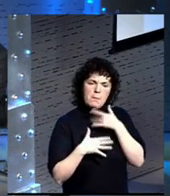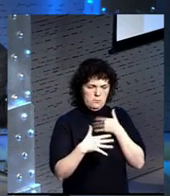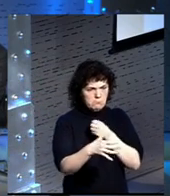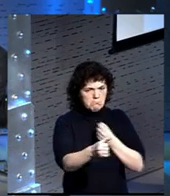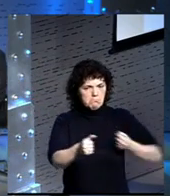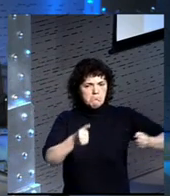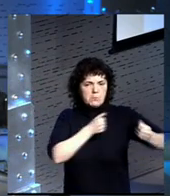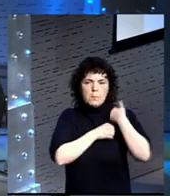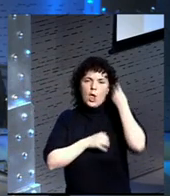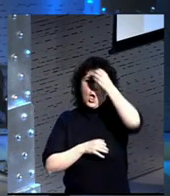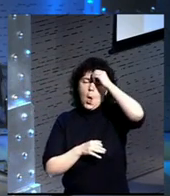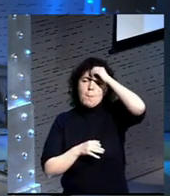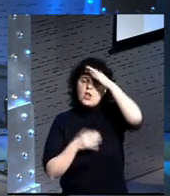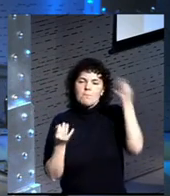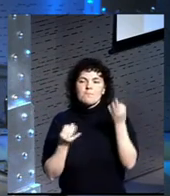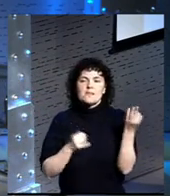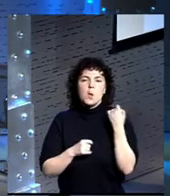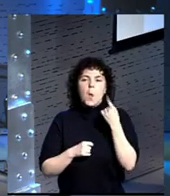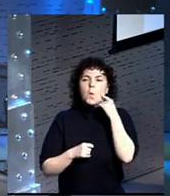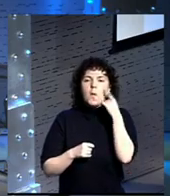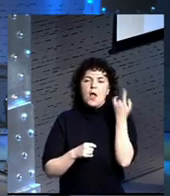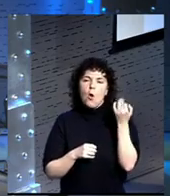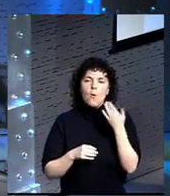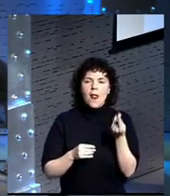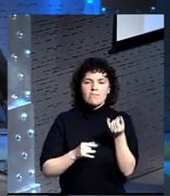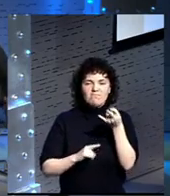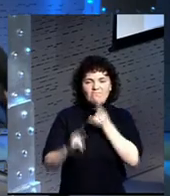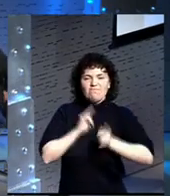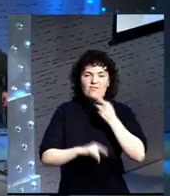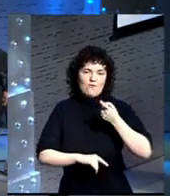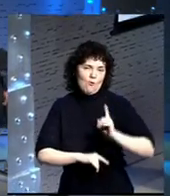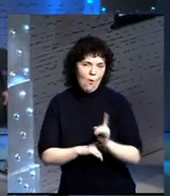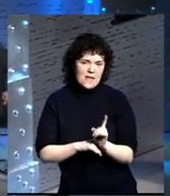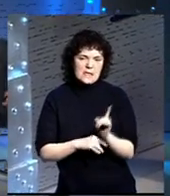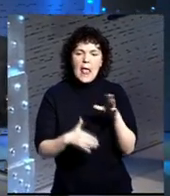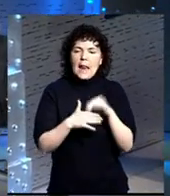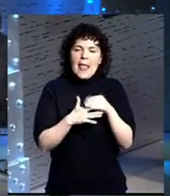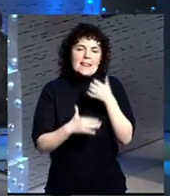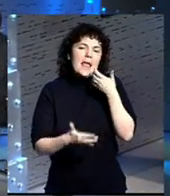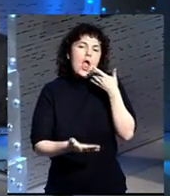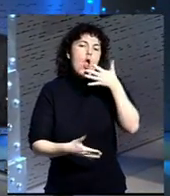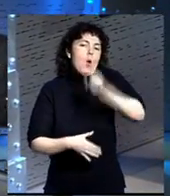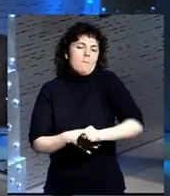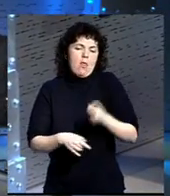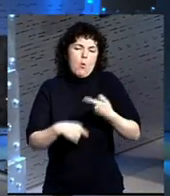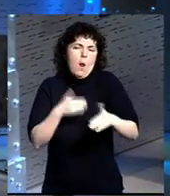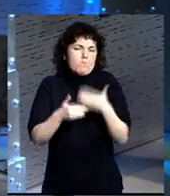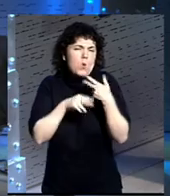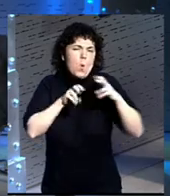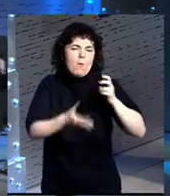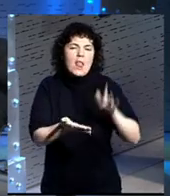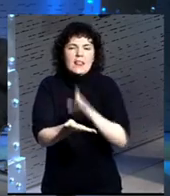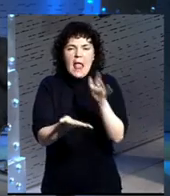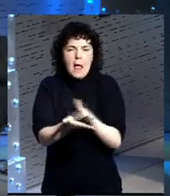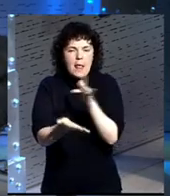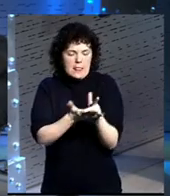opinión un banco no es sexy, tampoco nos vamos a engañar. Un cliente se compra una tableta de última generación, lo más